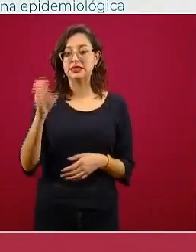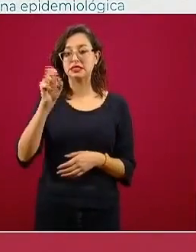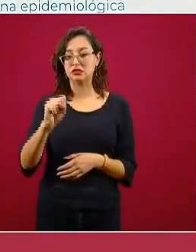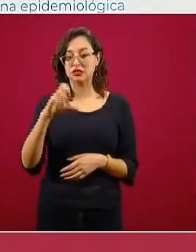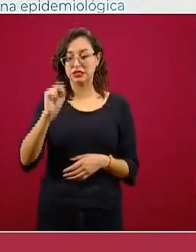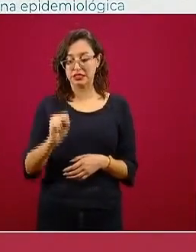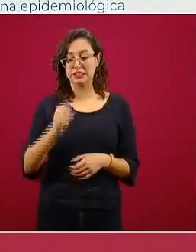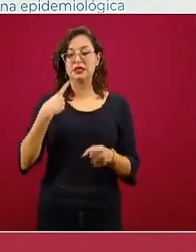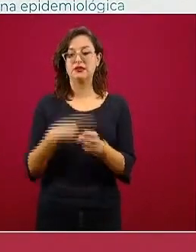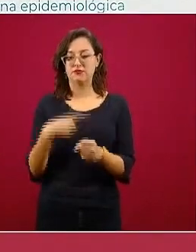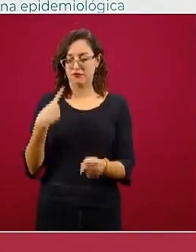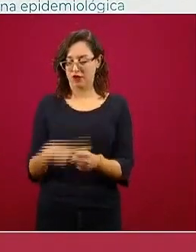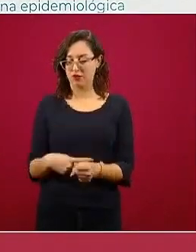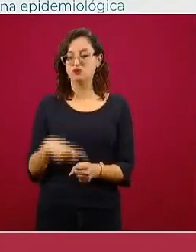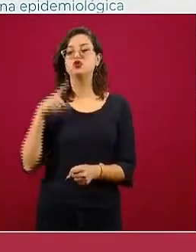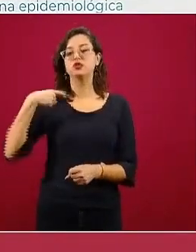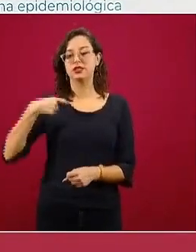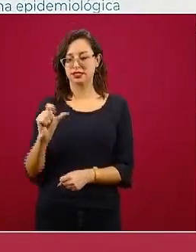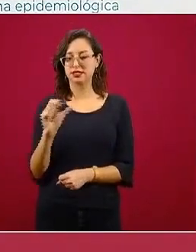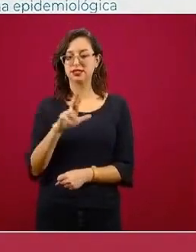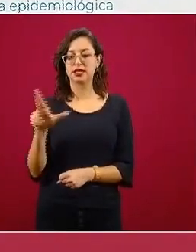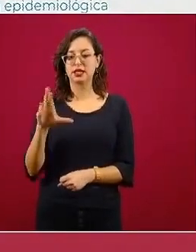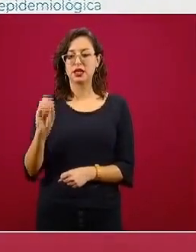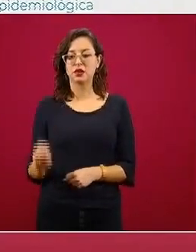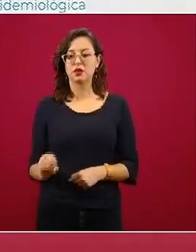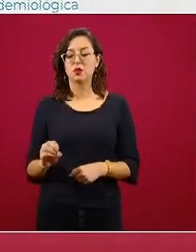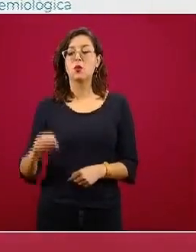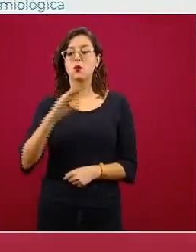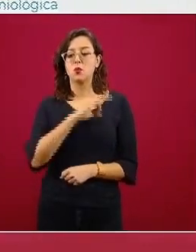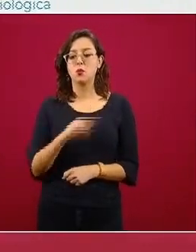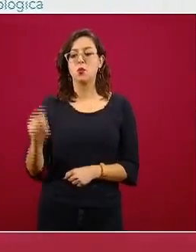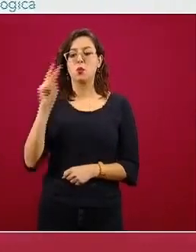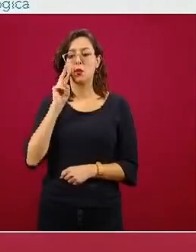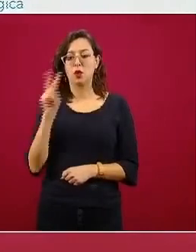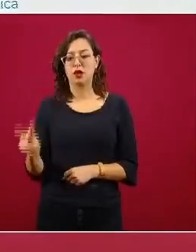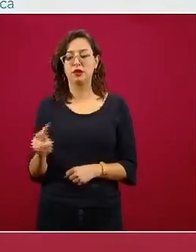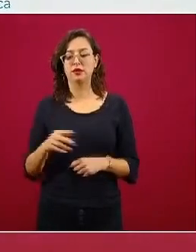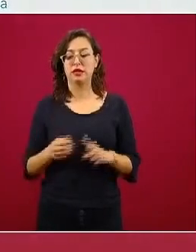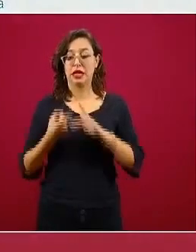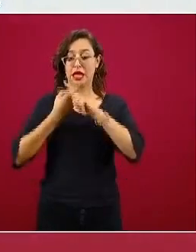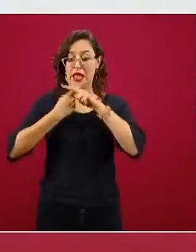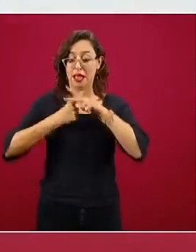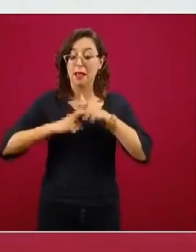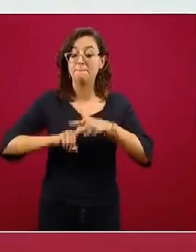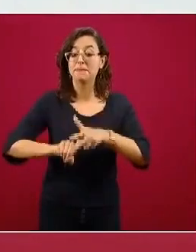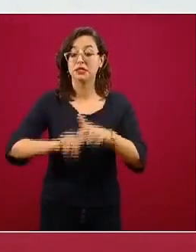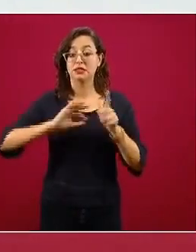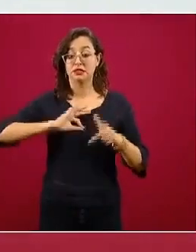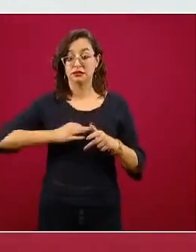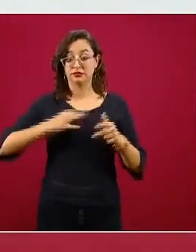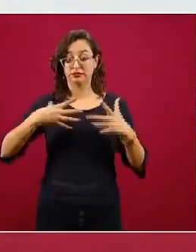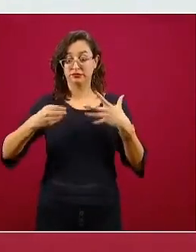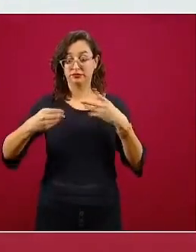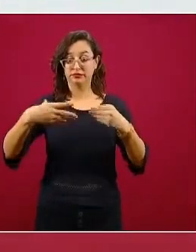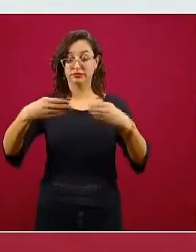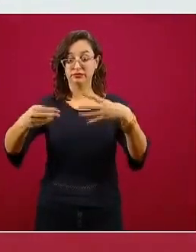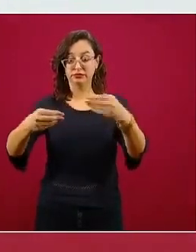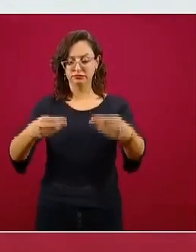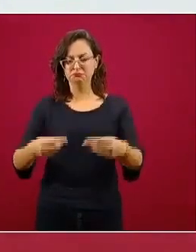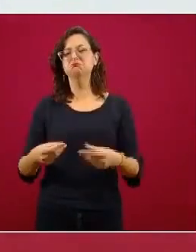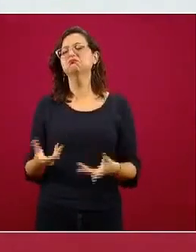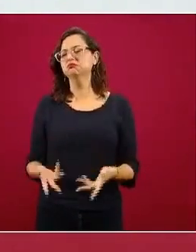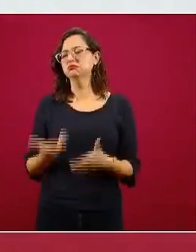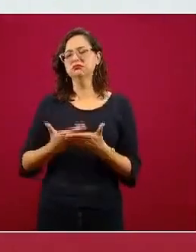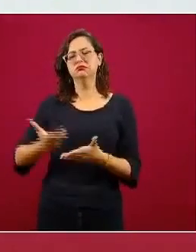1.360 casos activos en Quintana Roo, y aquí tenemos el brote inicial de Quintana Roo, el que habíamos predicho,